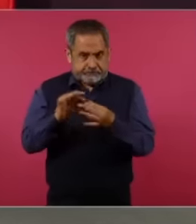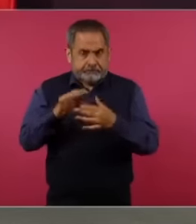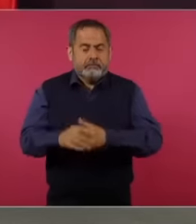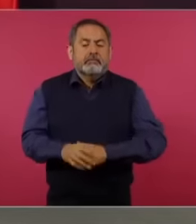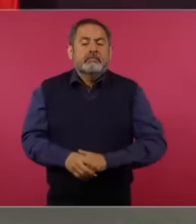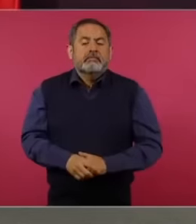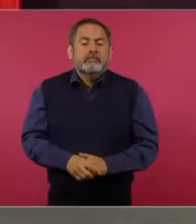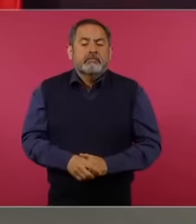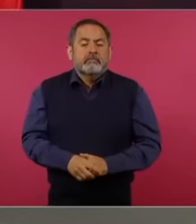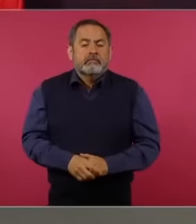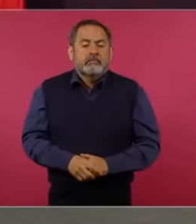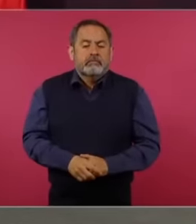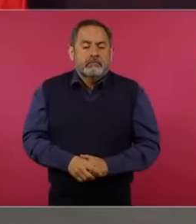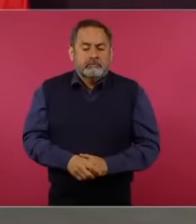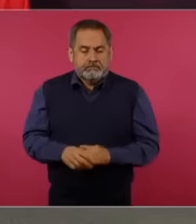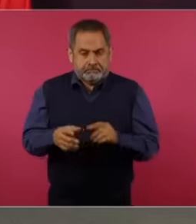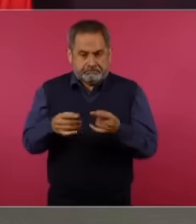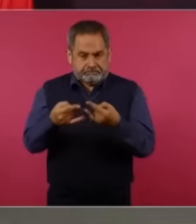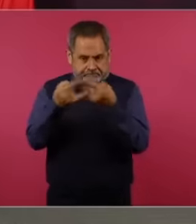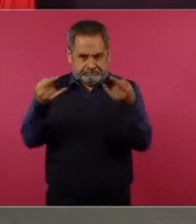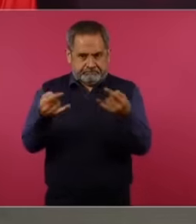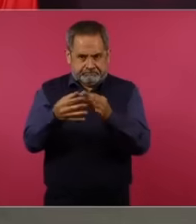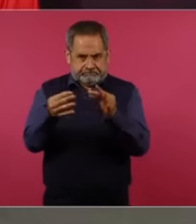un poco de historia.